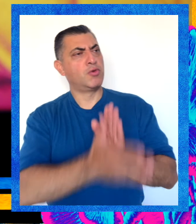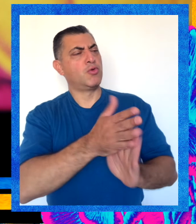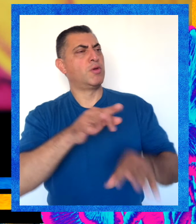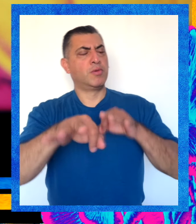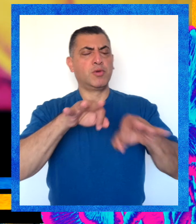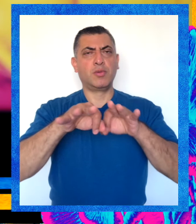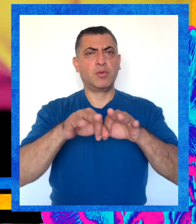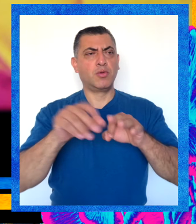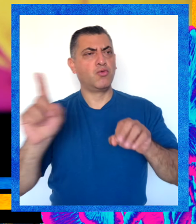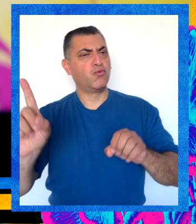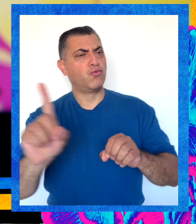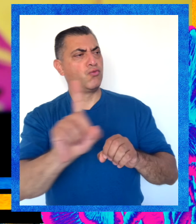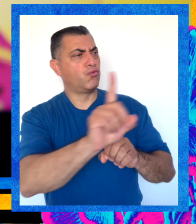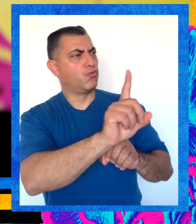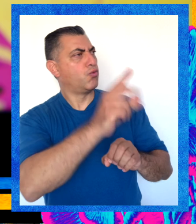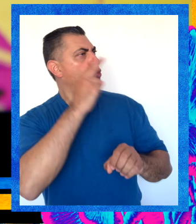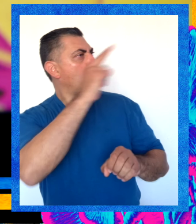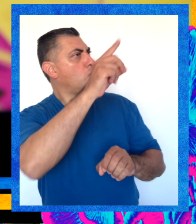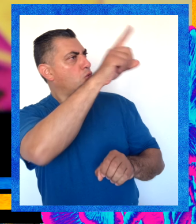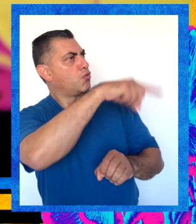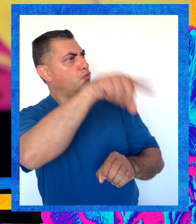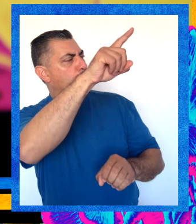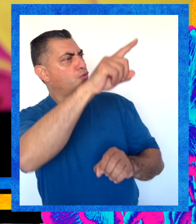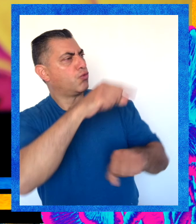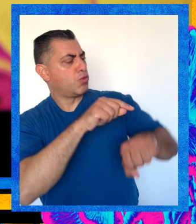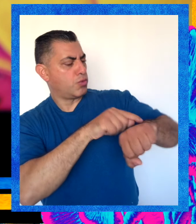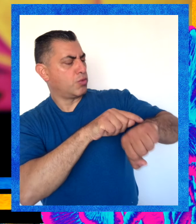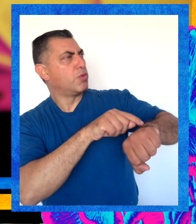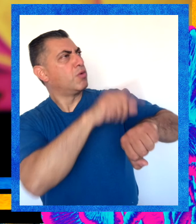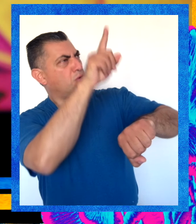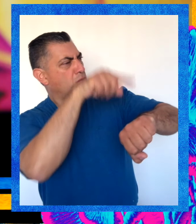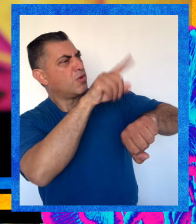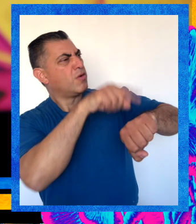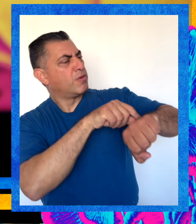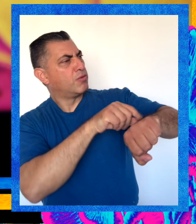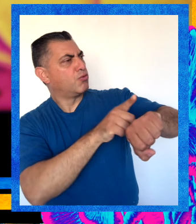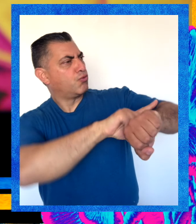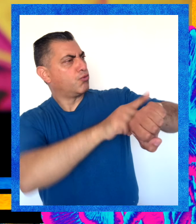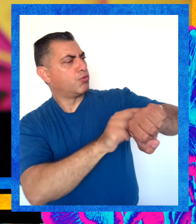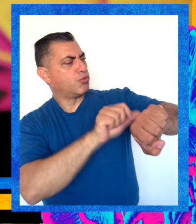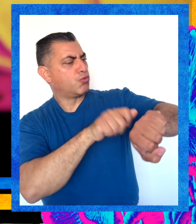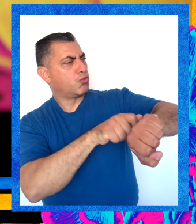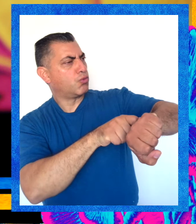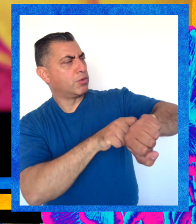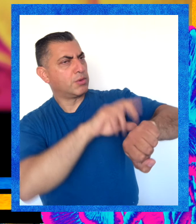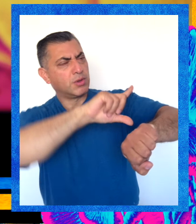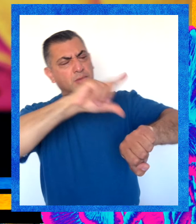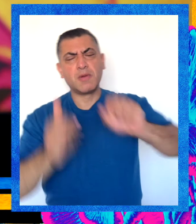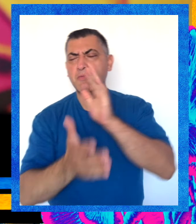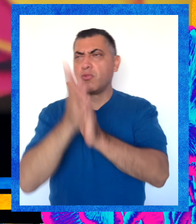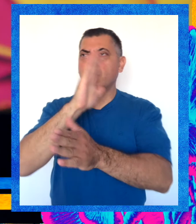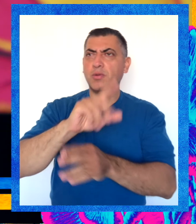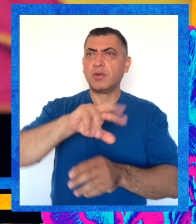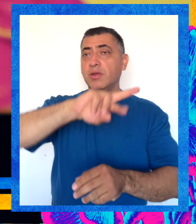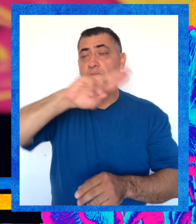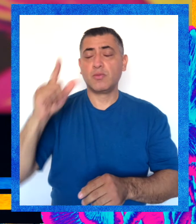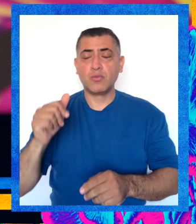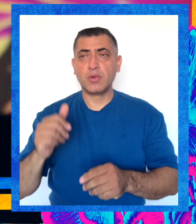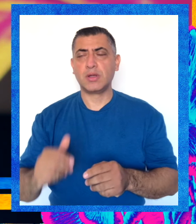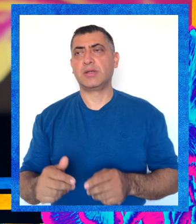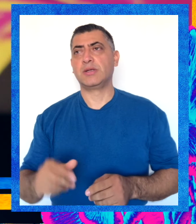y él agarraba veía y ajustaba el reloj al reloj de la relojería los relojes de la relojería y luego él se iba y regresaba